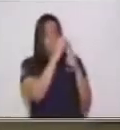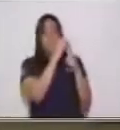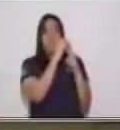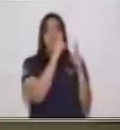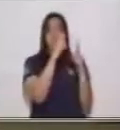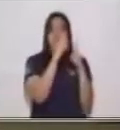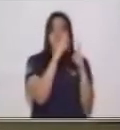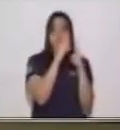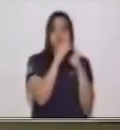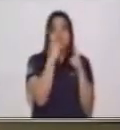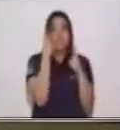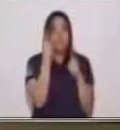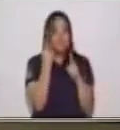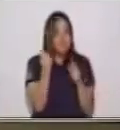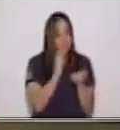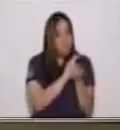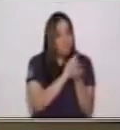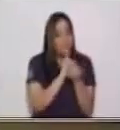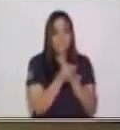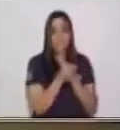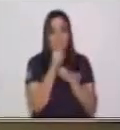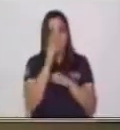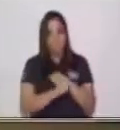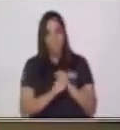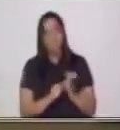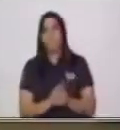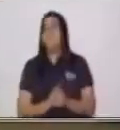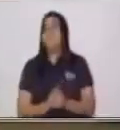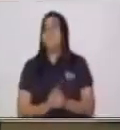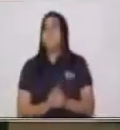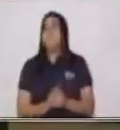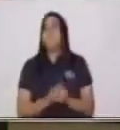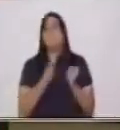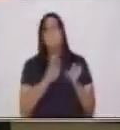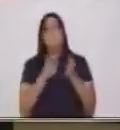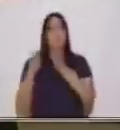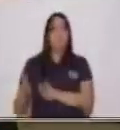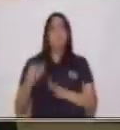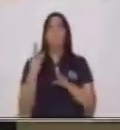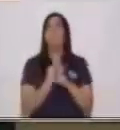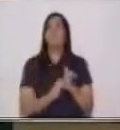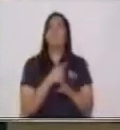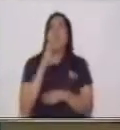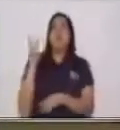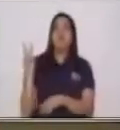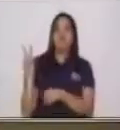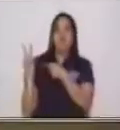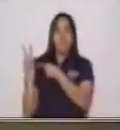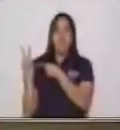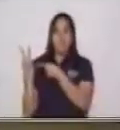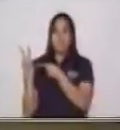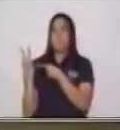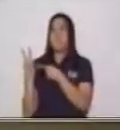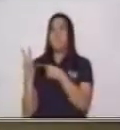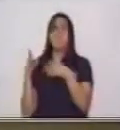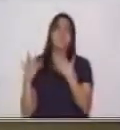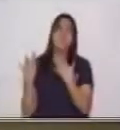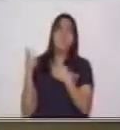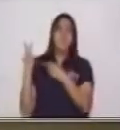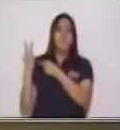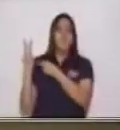debes de cambiar si es que te has equivocado. Uso de la V es otra regla. Algunos le dicen